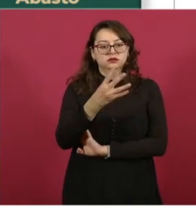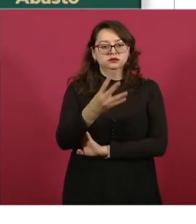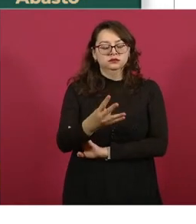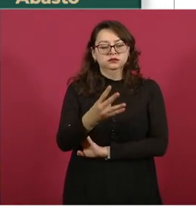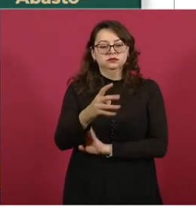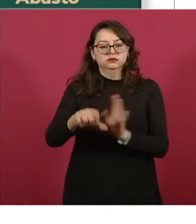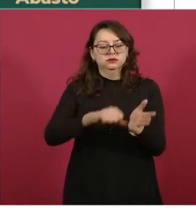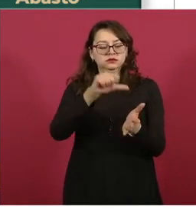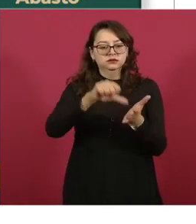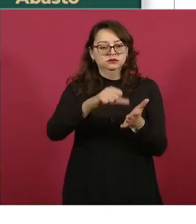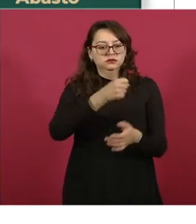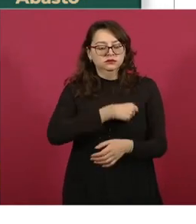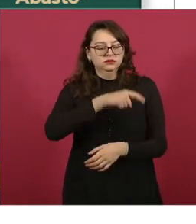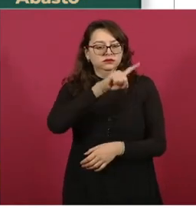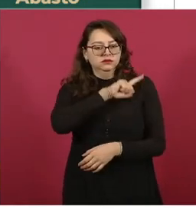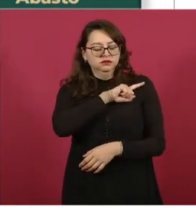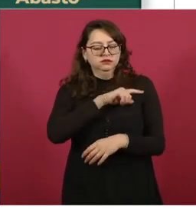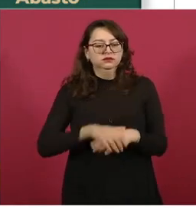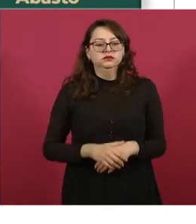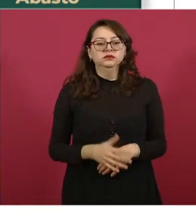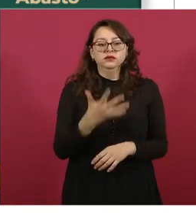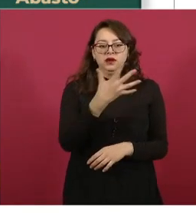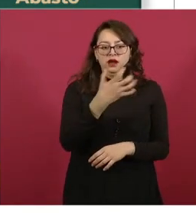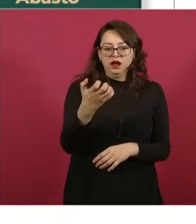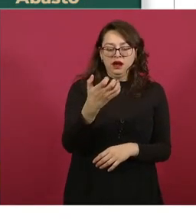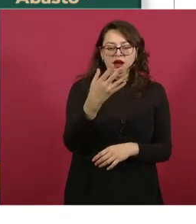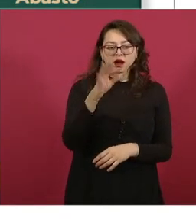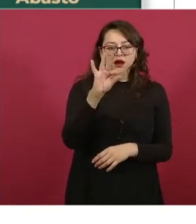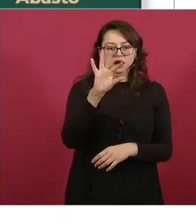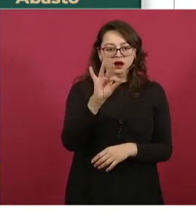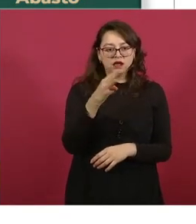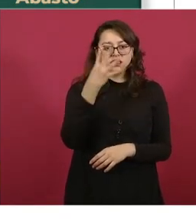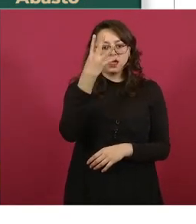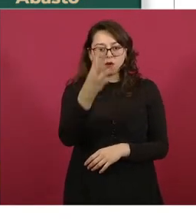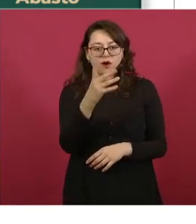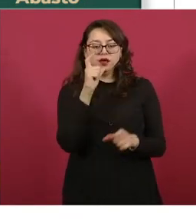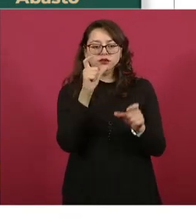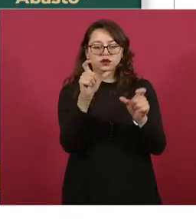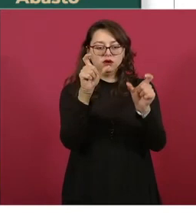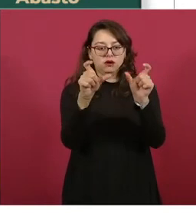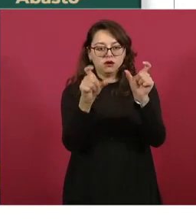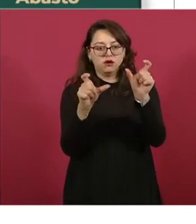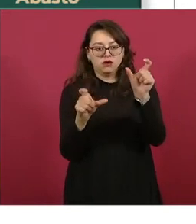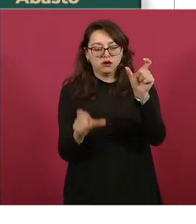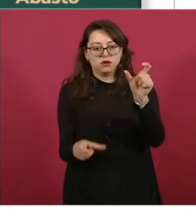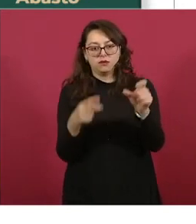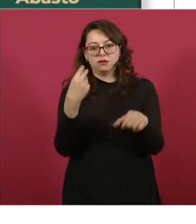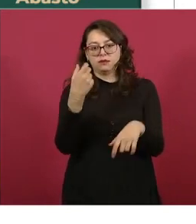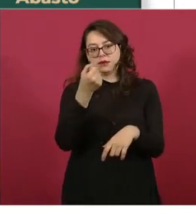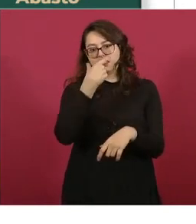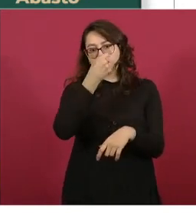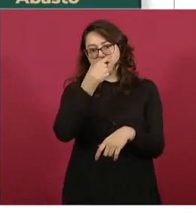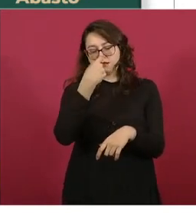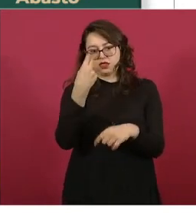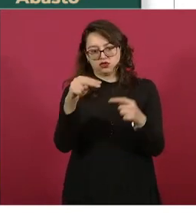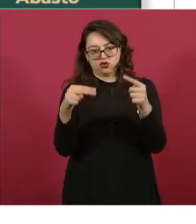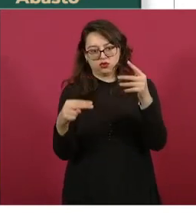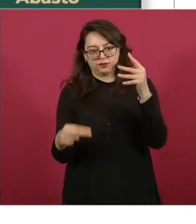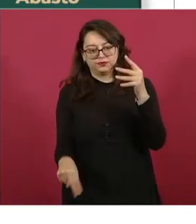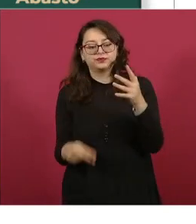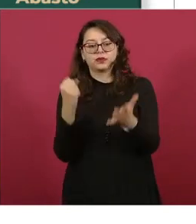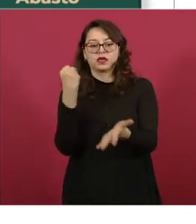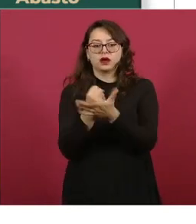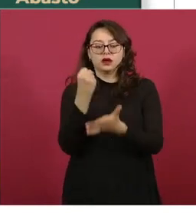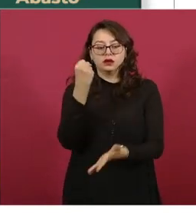centros de salud. Tiene autorizadas 544 claves y se han adquirido 83.5 millones